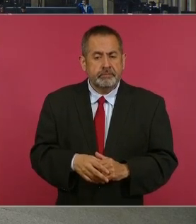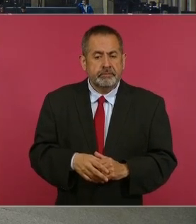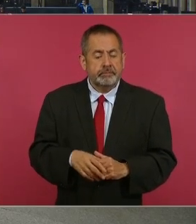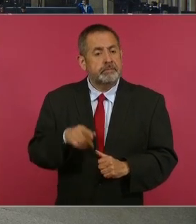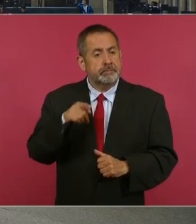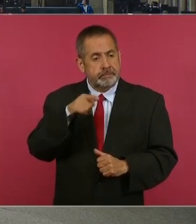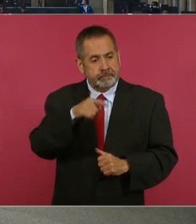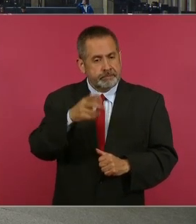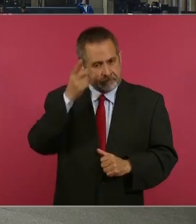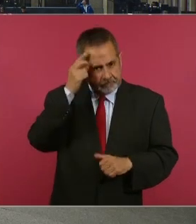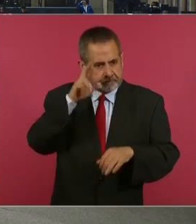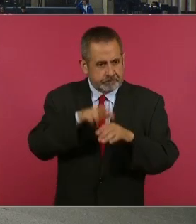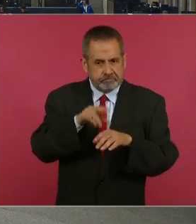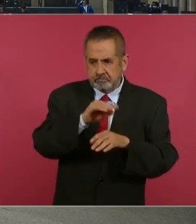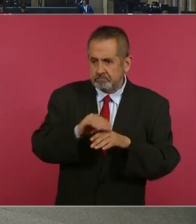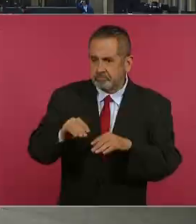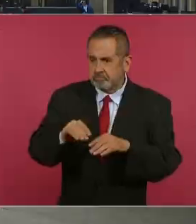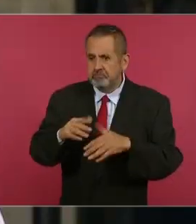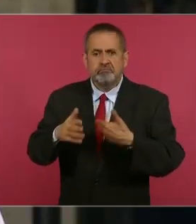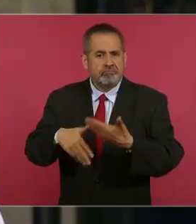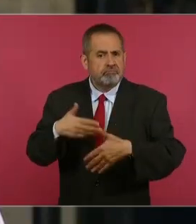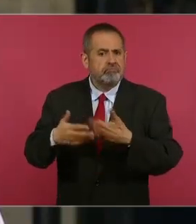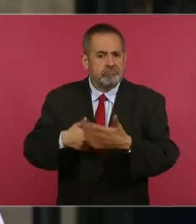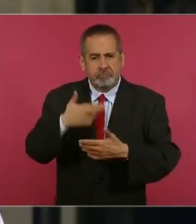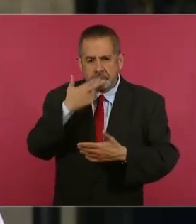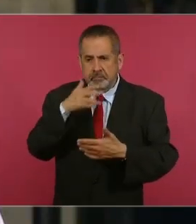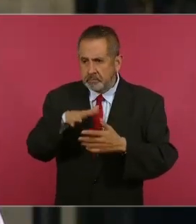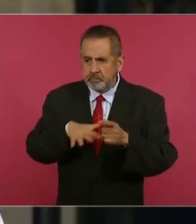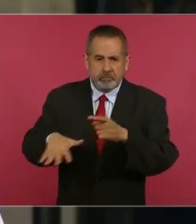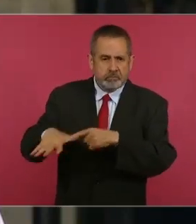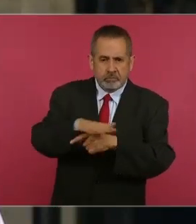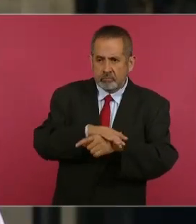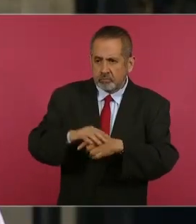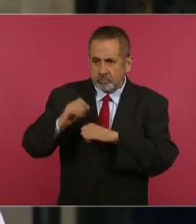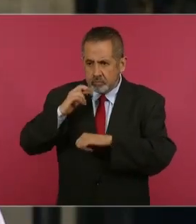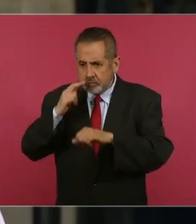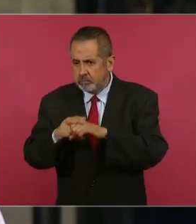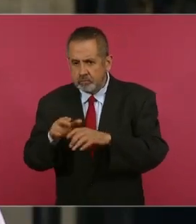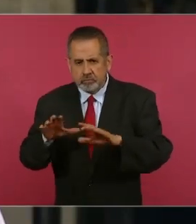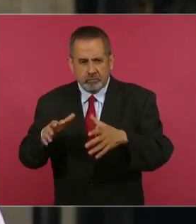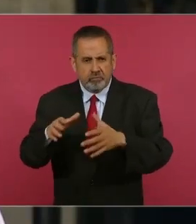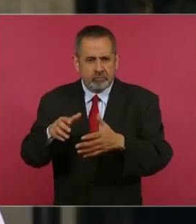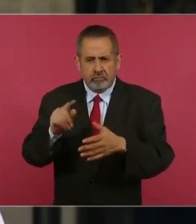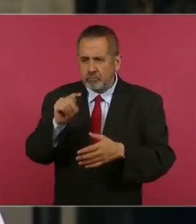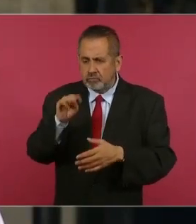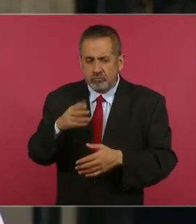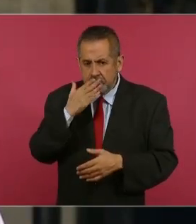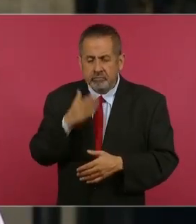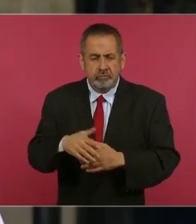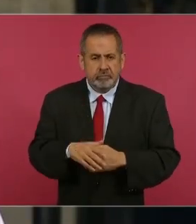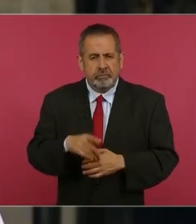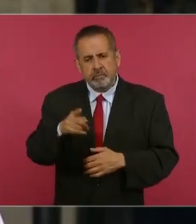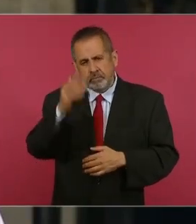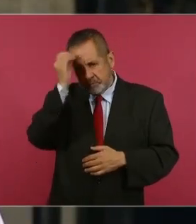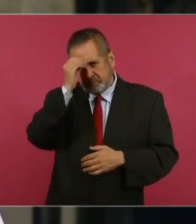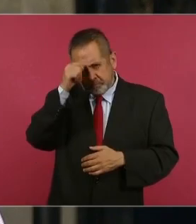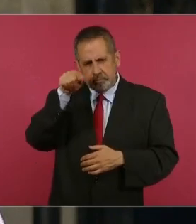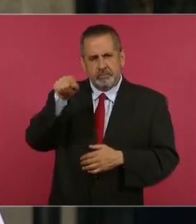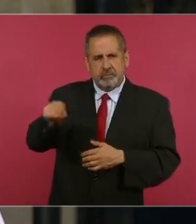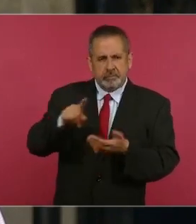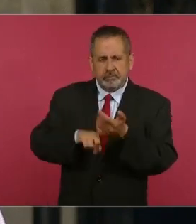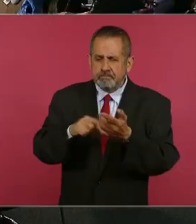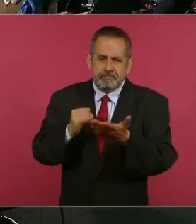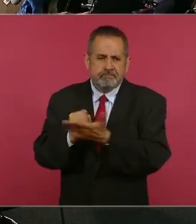este director para el mejor funcionamiento de las áreas urbanas que tienen ahorita en Tulum. ¿Usted qué opina de